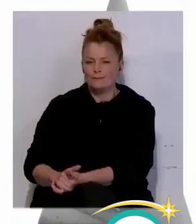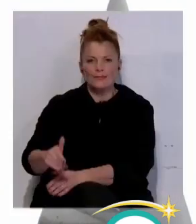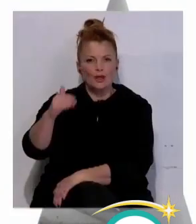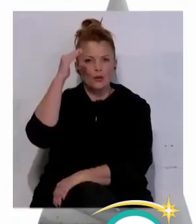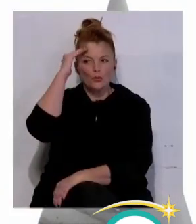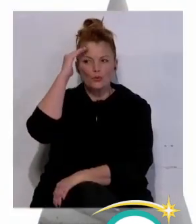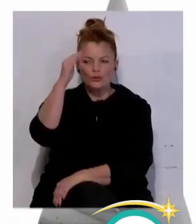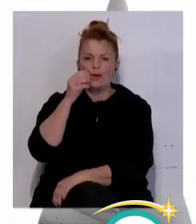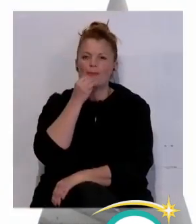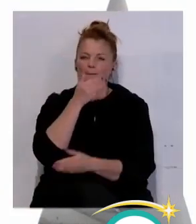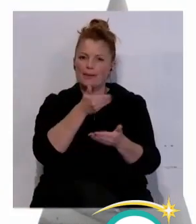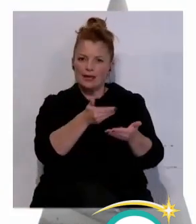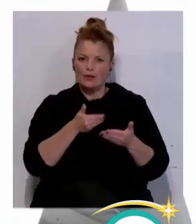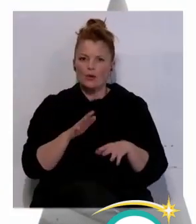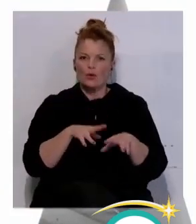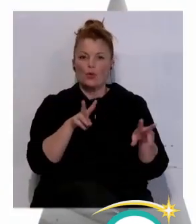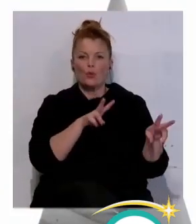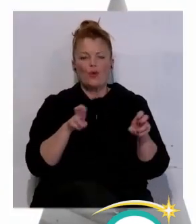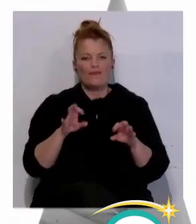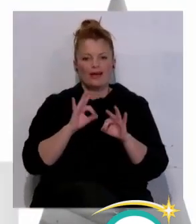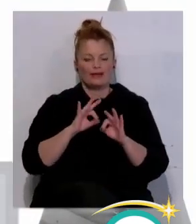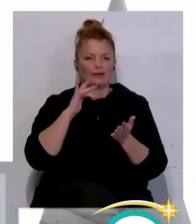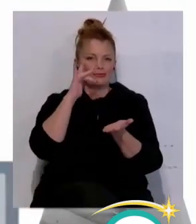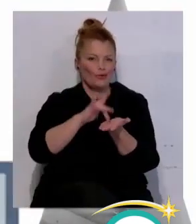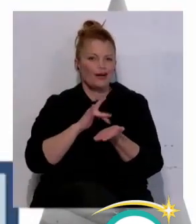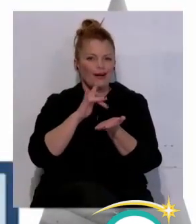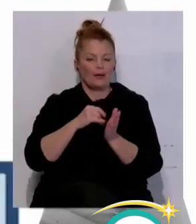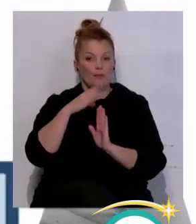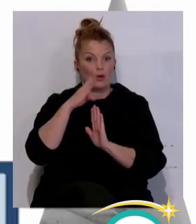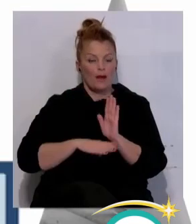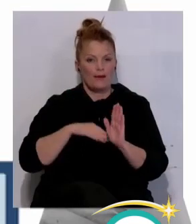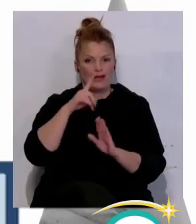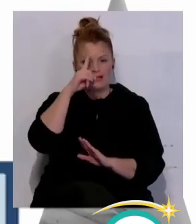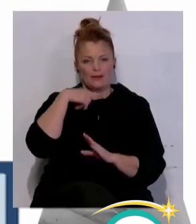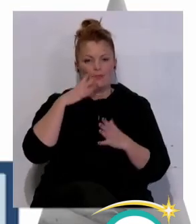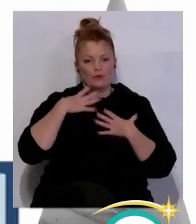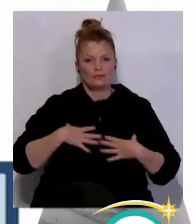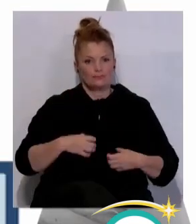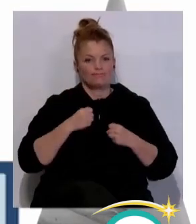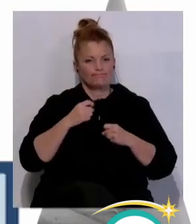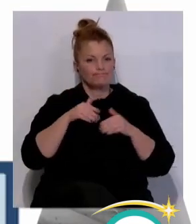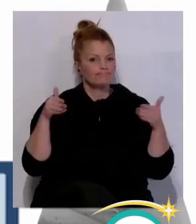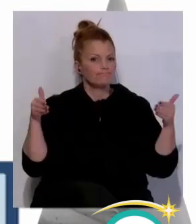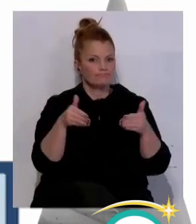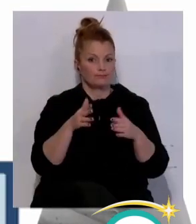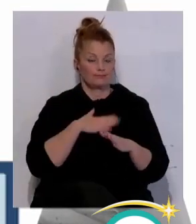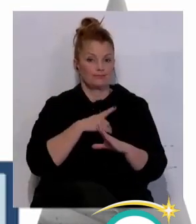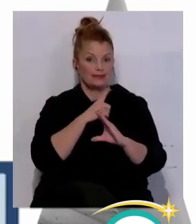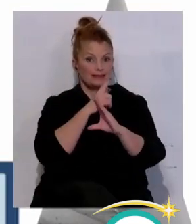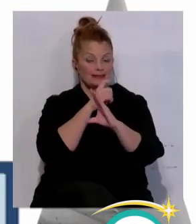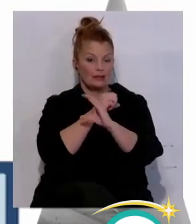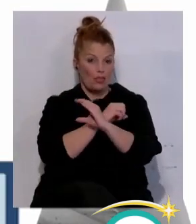saludo, sean bienvenidos a una nueva edición de Saludablemente, un espacio que dedicamos en su televisión municipal a